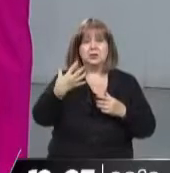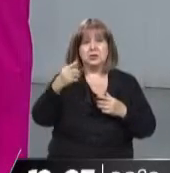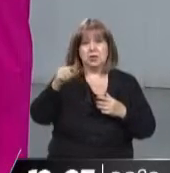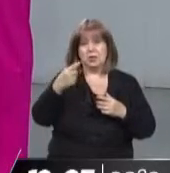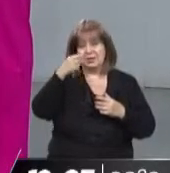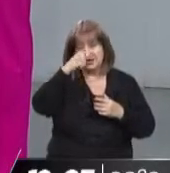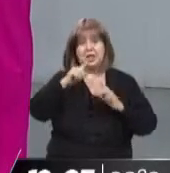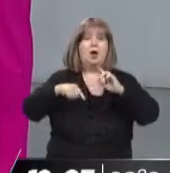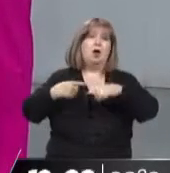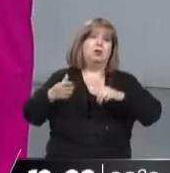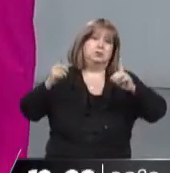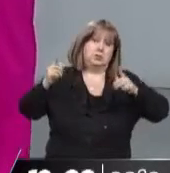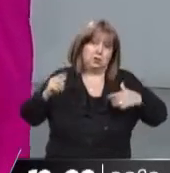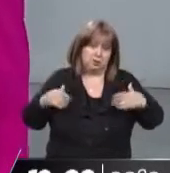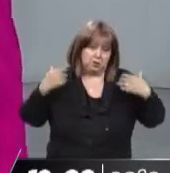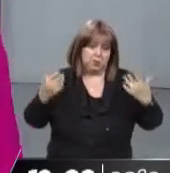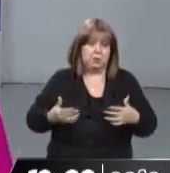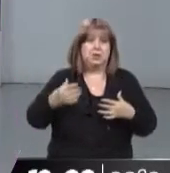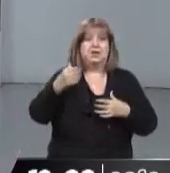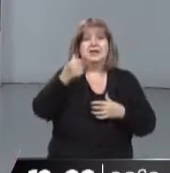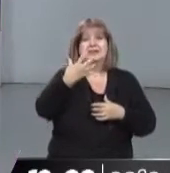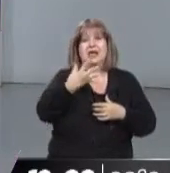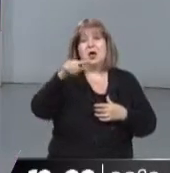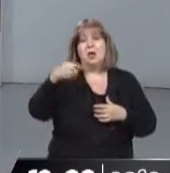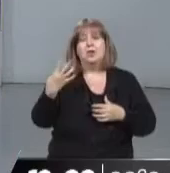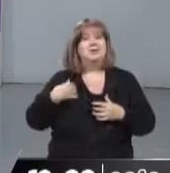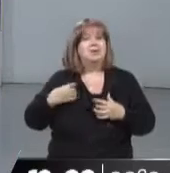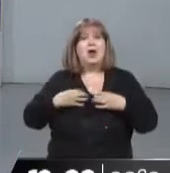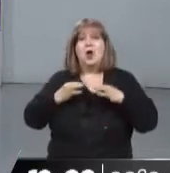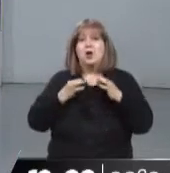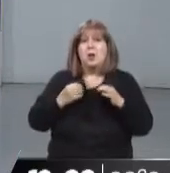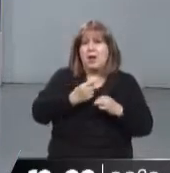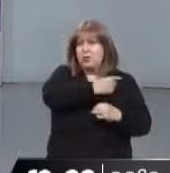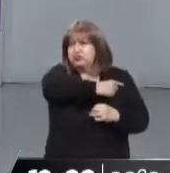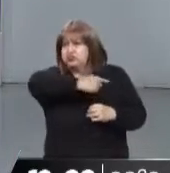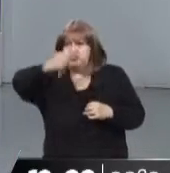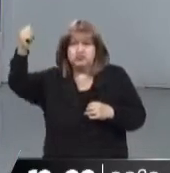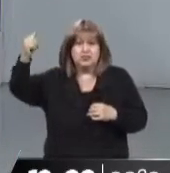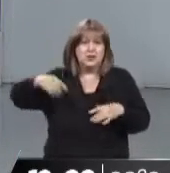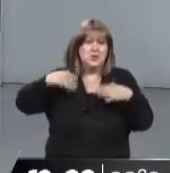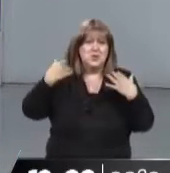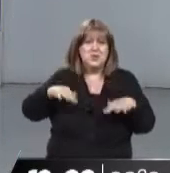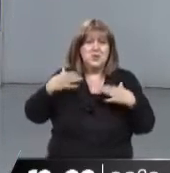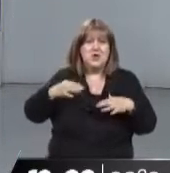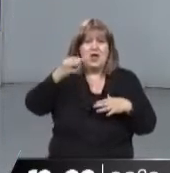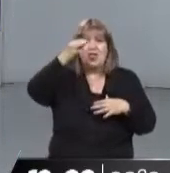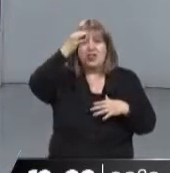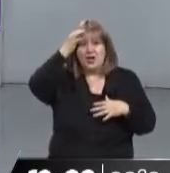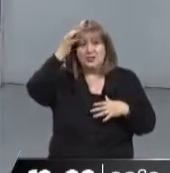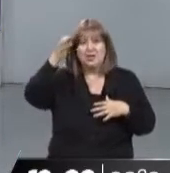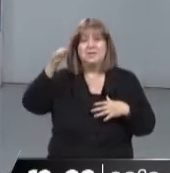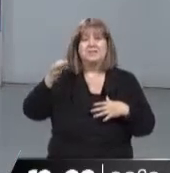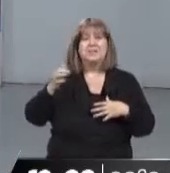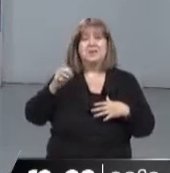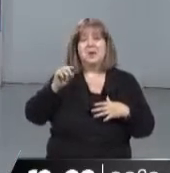5,4. Pero claro, la preocupación es la ropa. No puede subir tanto la ropa. No puede subir tanto y aparte tampoco podés dejar de comprar. Es como un bien. Si